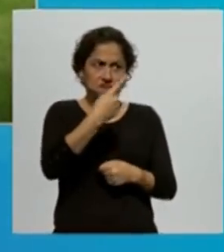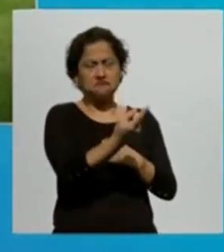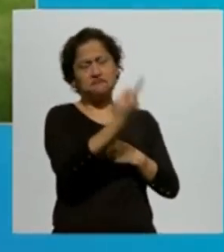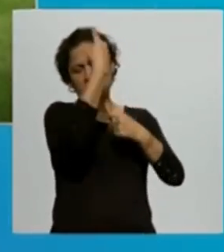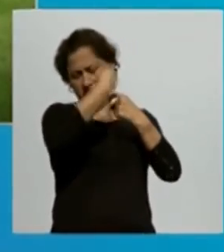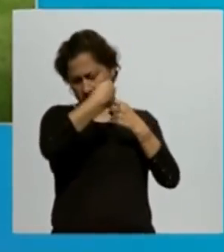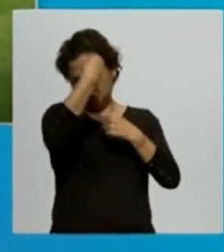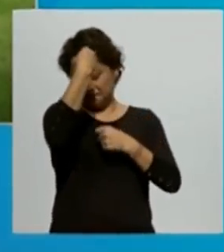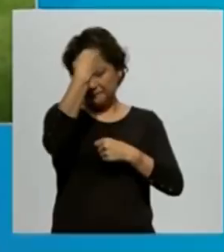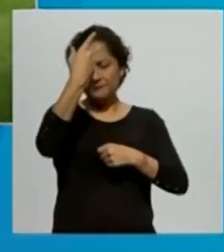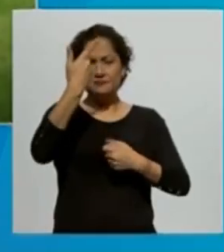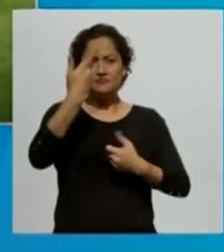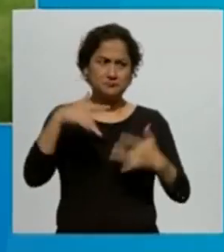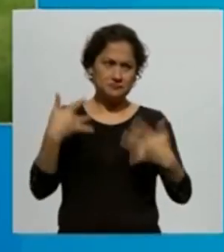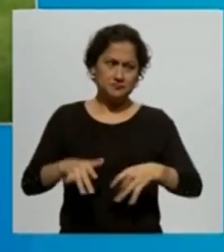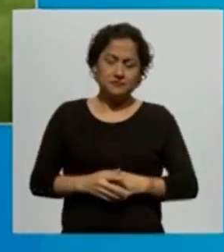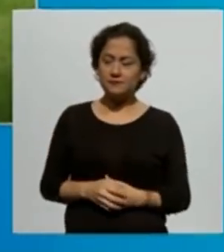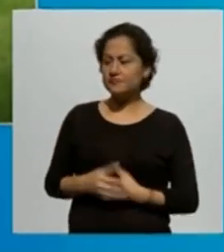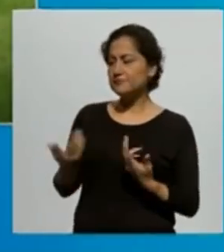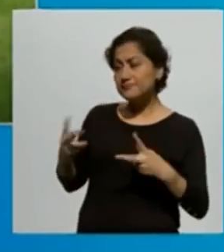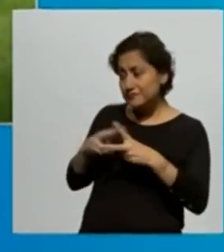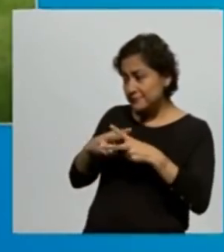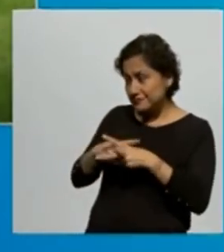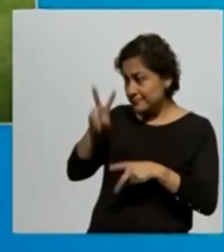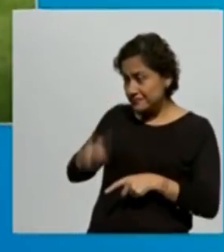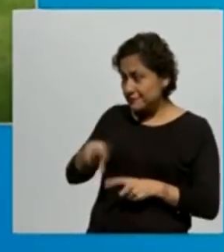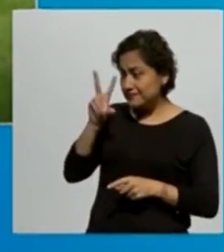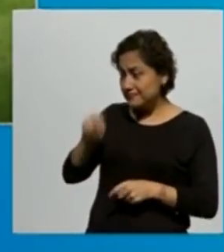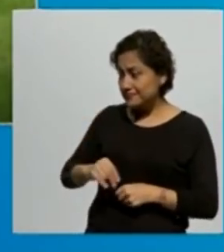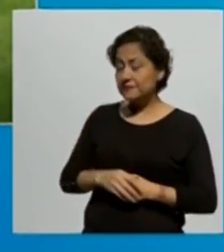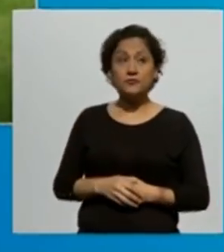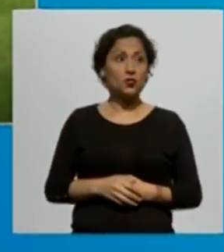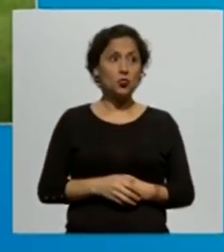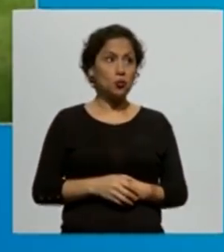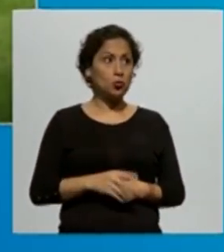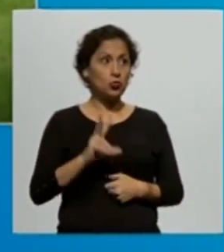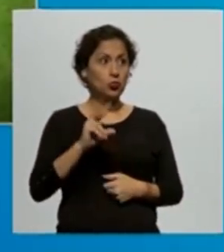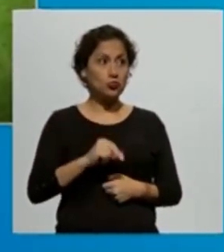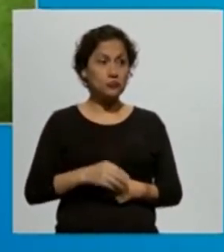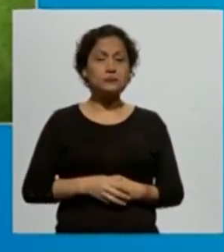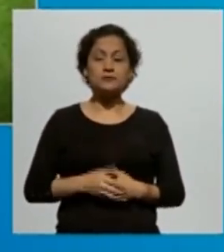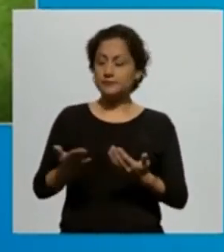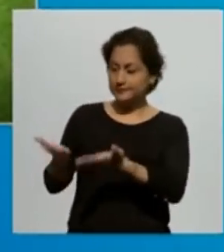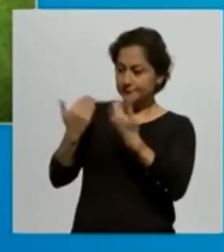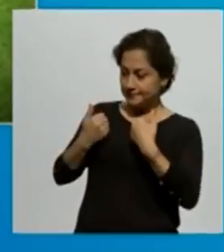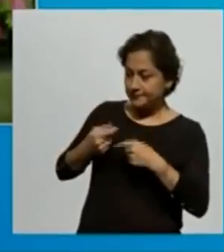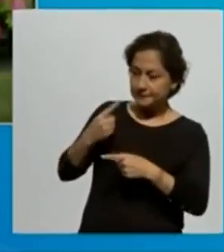No vamos a pelear de verdad, Alterio. Ah, ¿no? A ver, dame la espada.